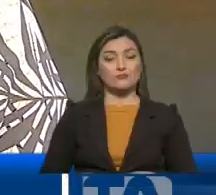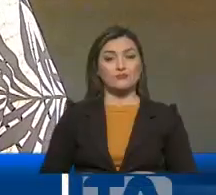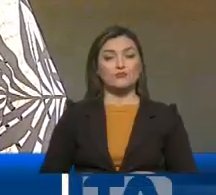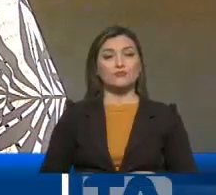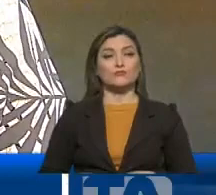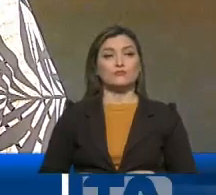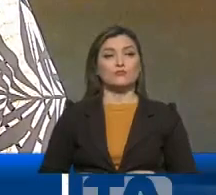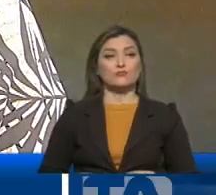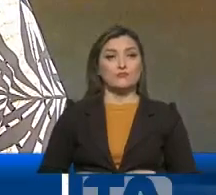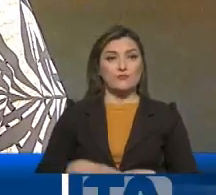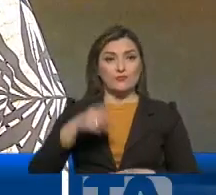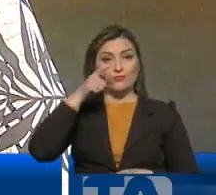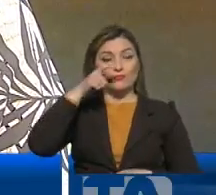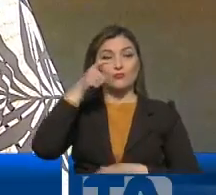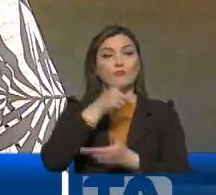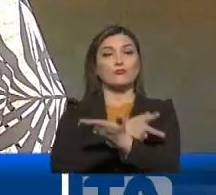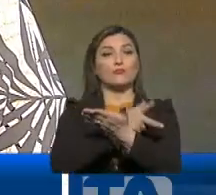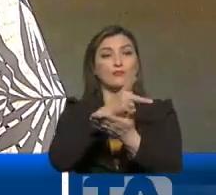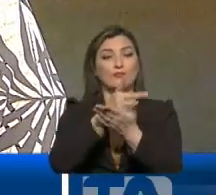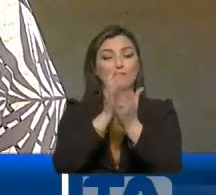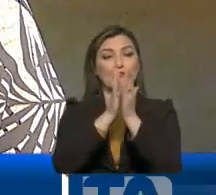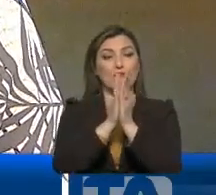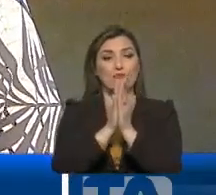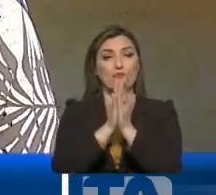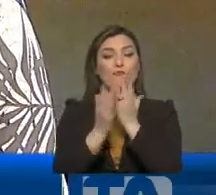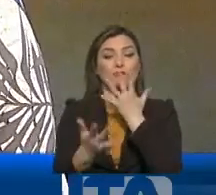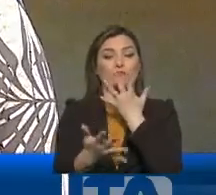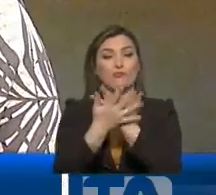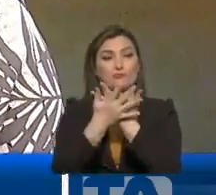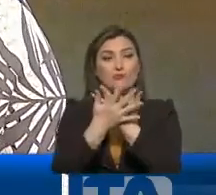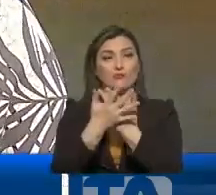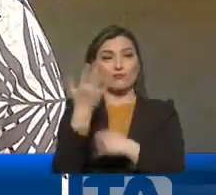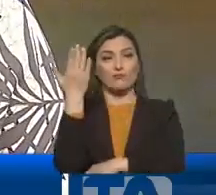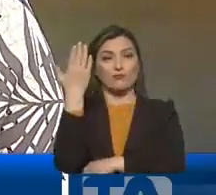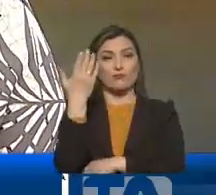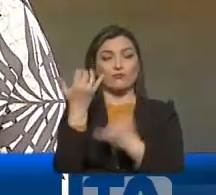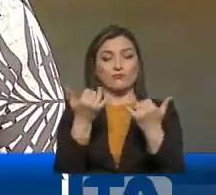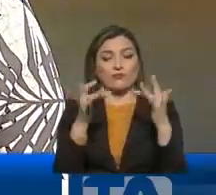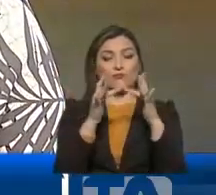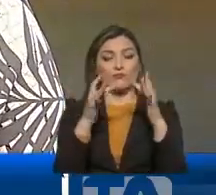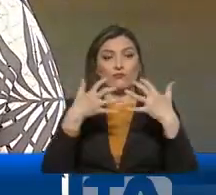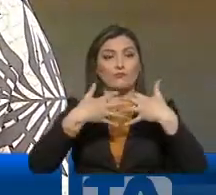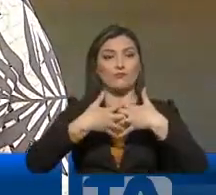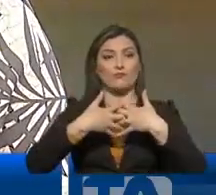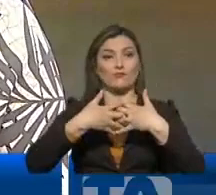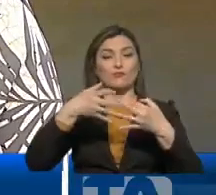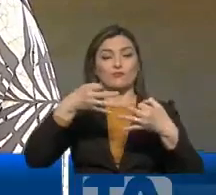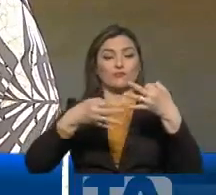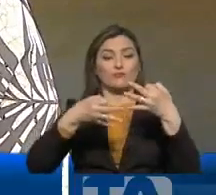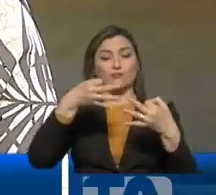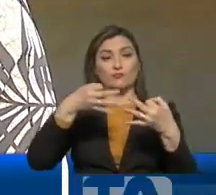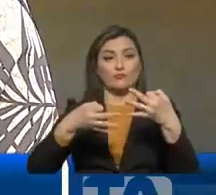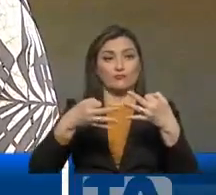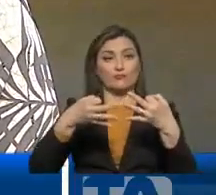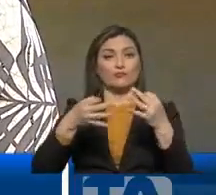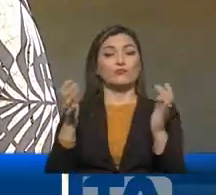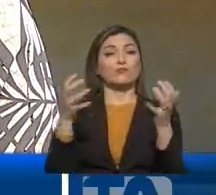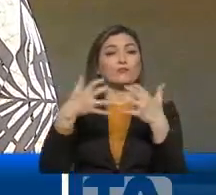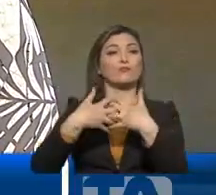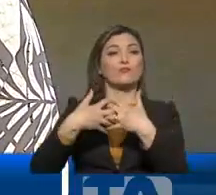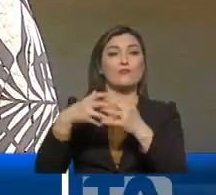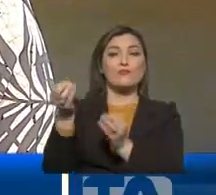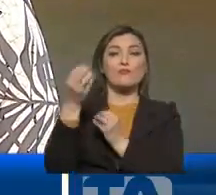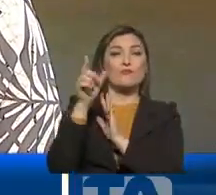peculado por la compra de pruebas para detección de kobe 19 a esta hora nos enlazamos en la corte de justicia de pichincha con fausto y yepes para